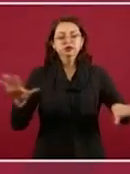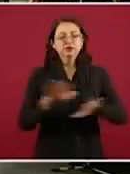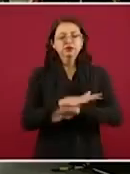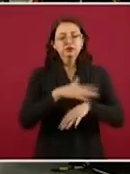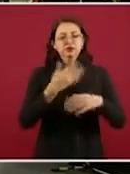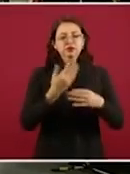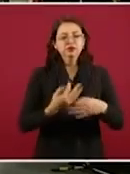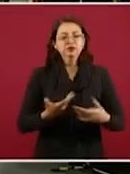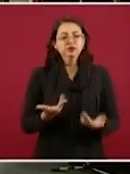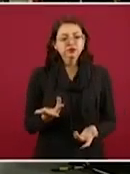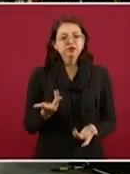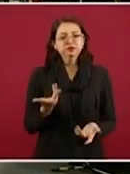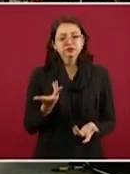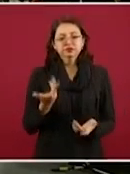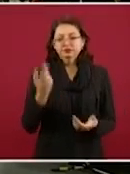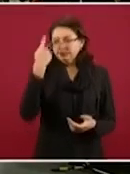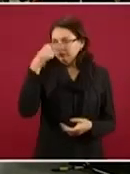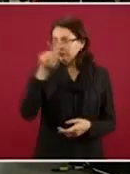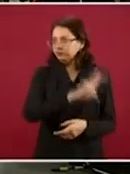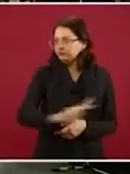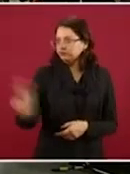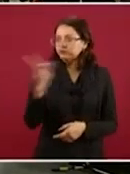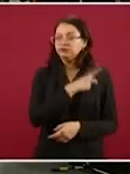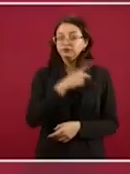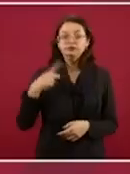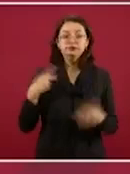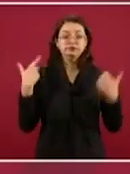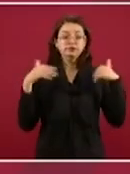aplicar para todos,